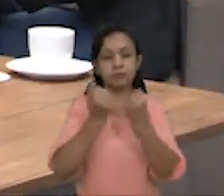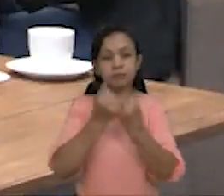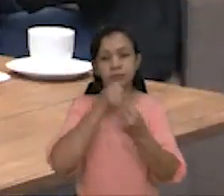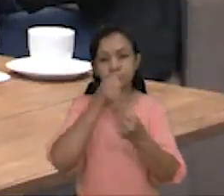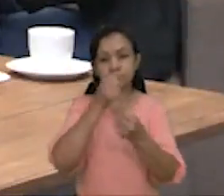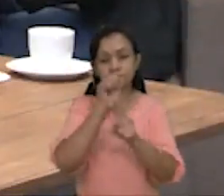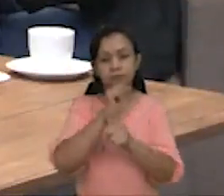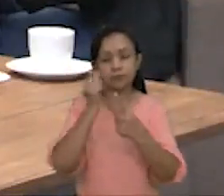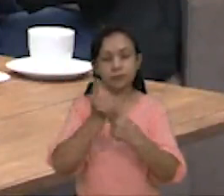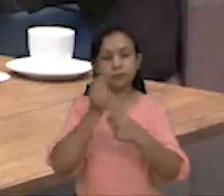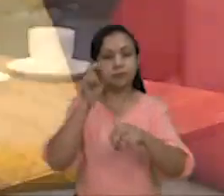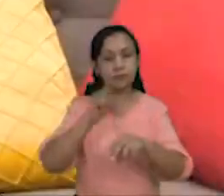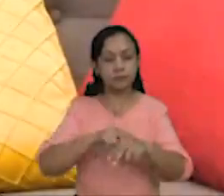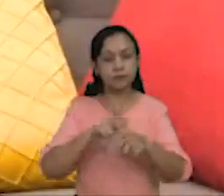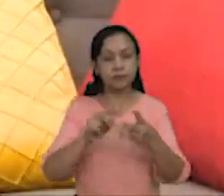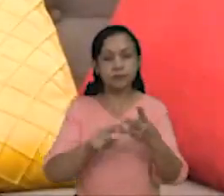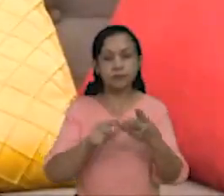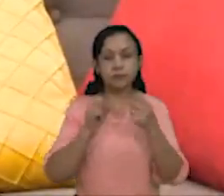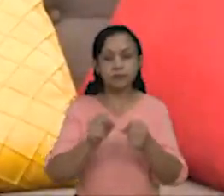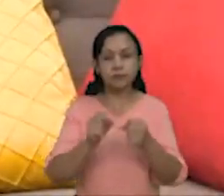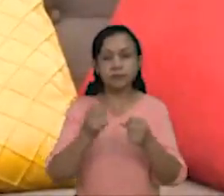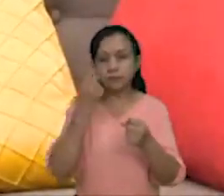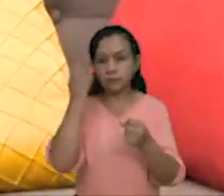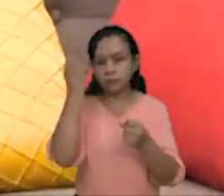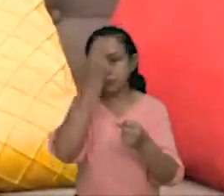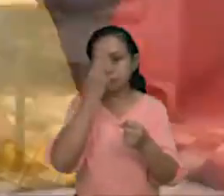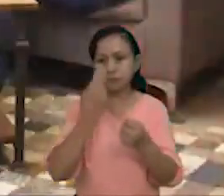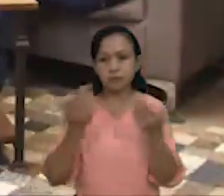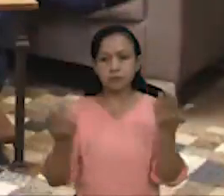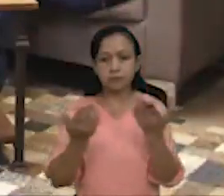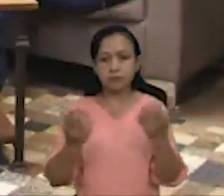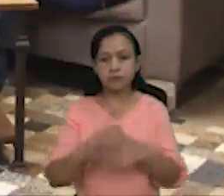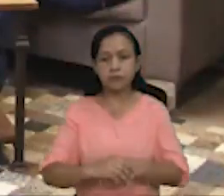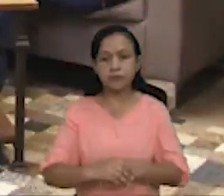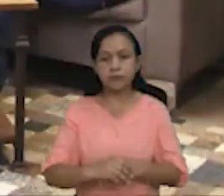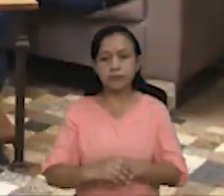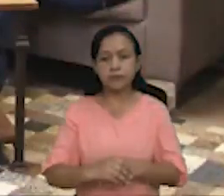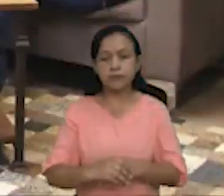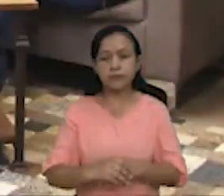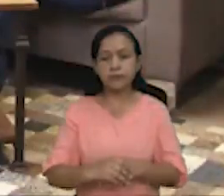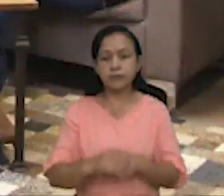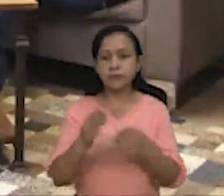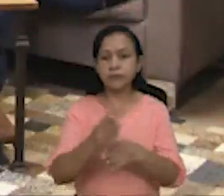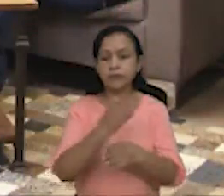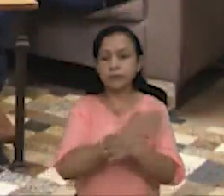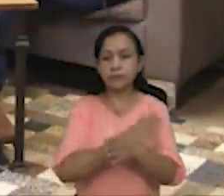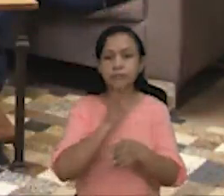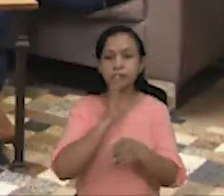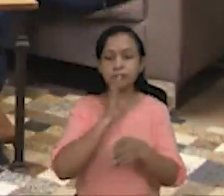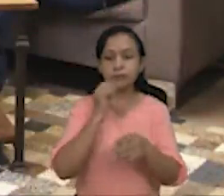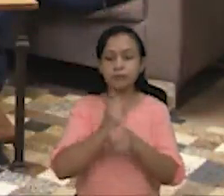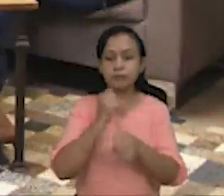Periodistas Parlamentarios. Leonel, considerando pues todo esto que hemos estado conversando ampliamente sobre la labor